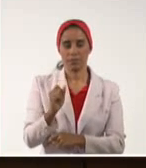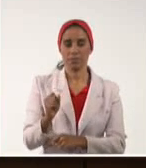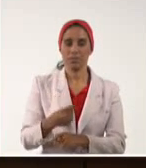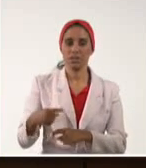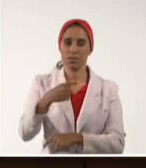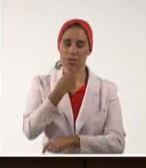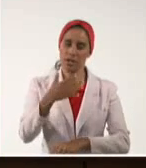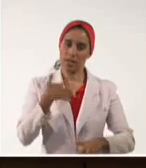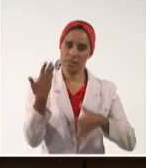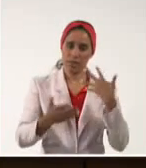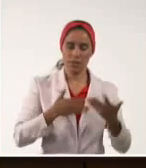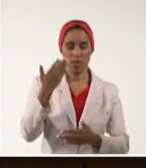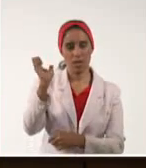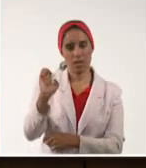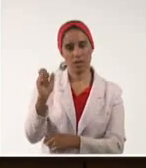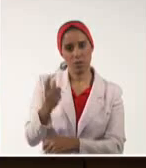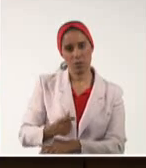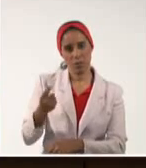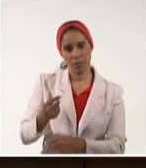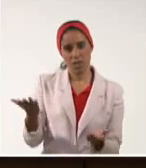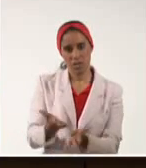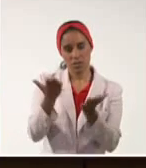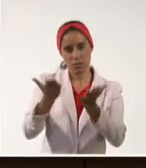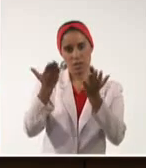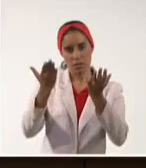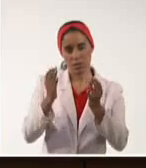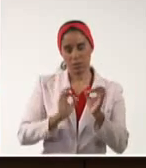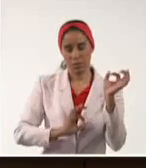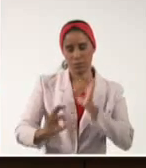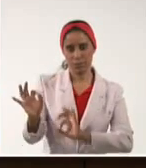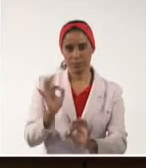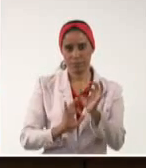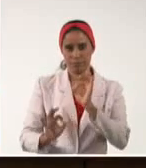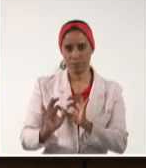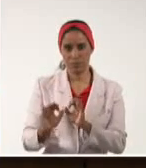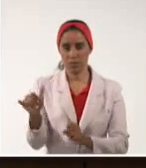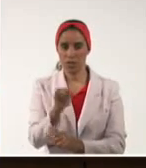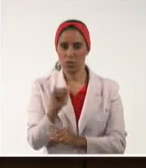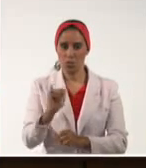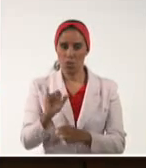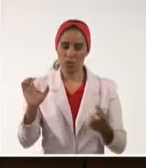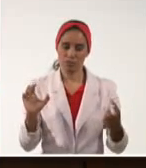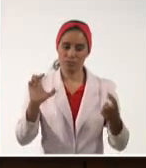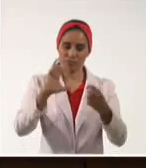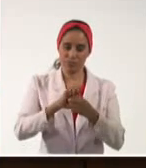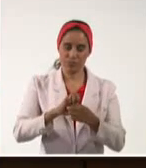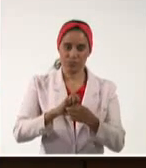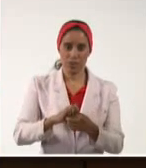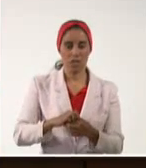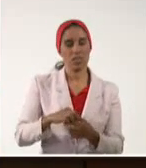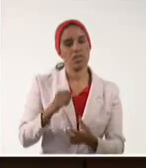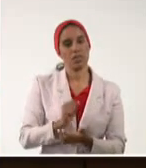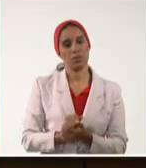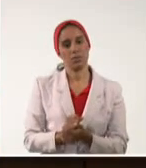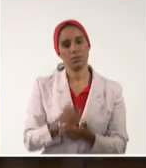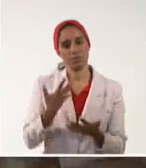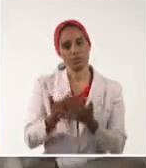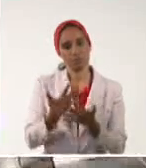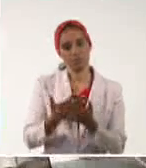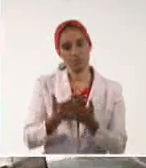económicas y lograr su desarrollo sostenible, así como su efectivo encadenamiento con el sector no